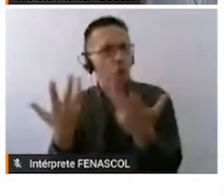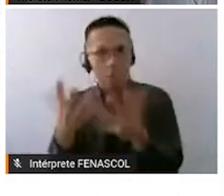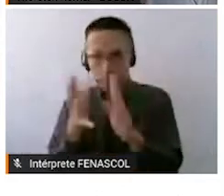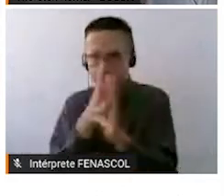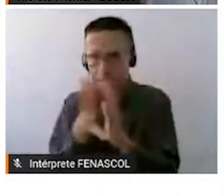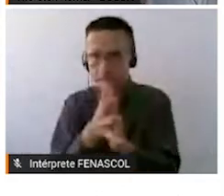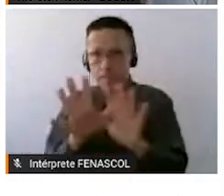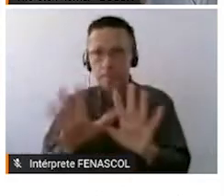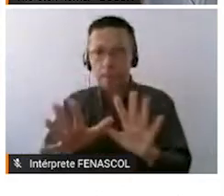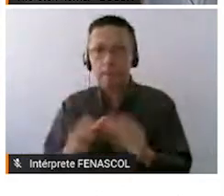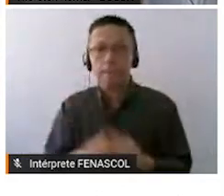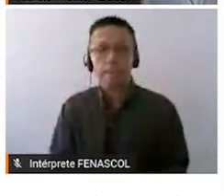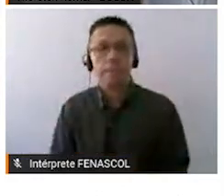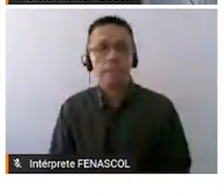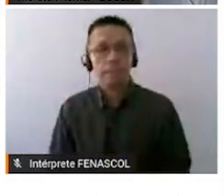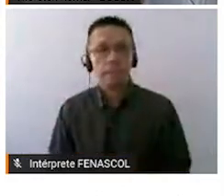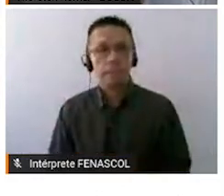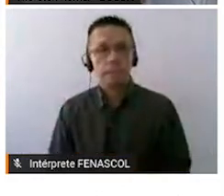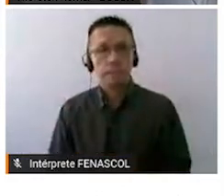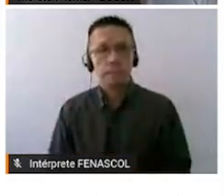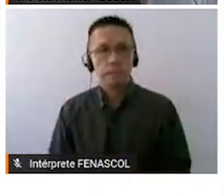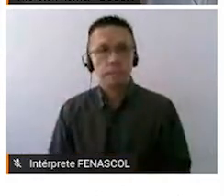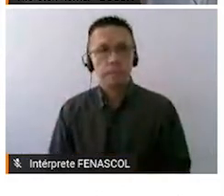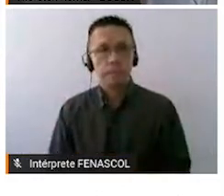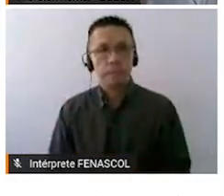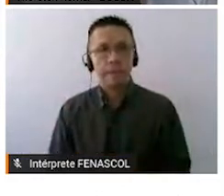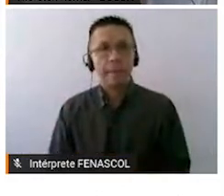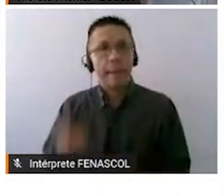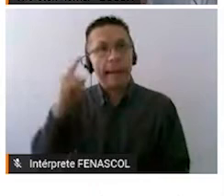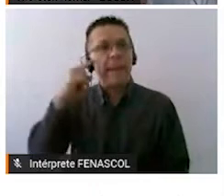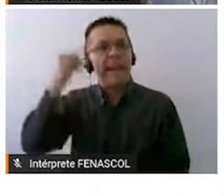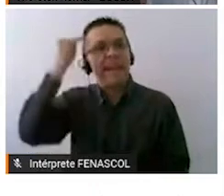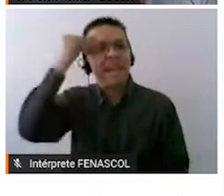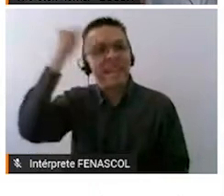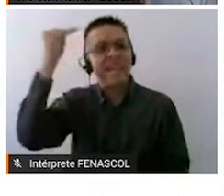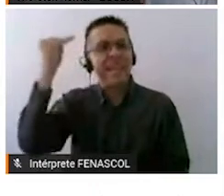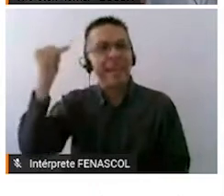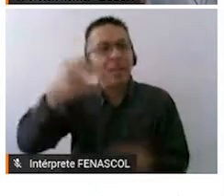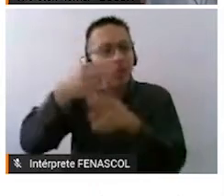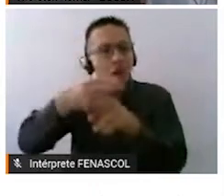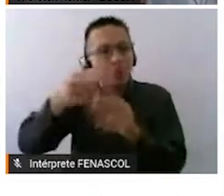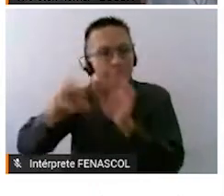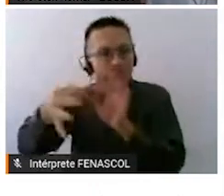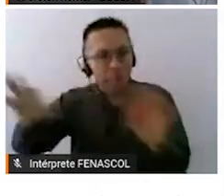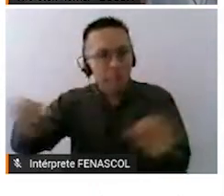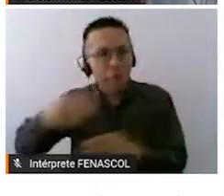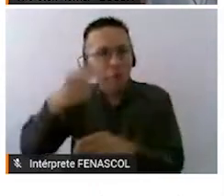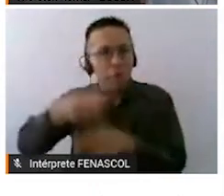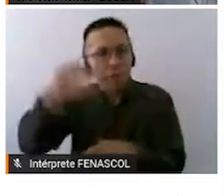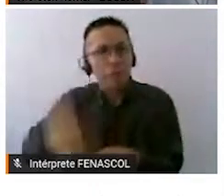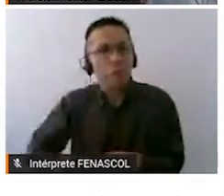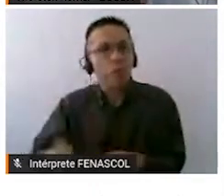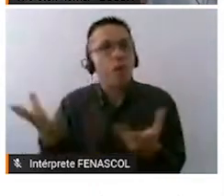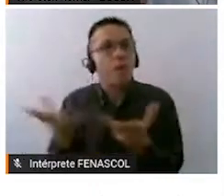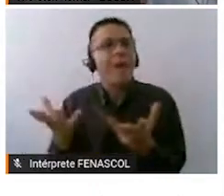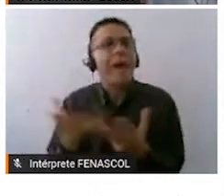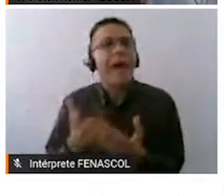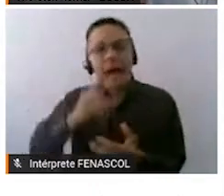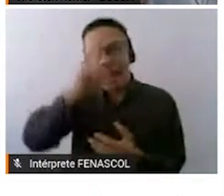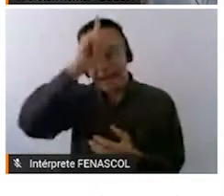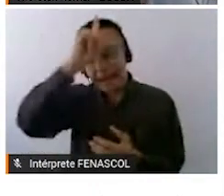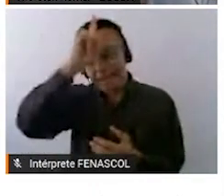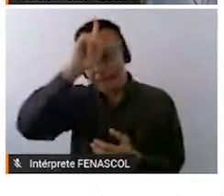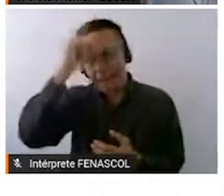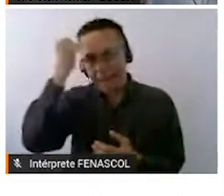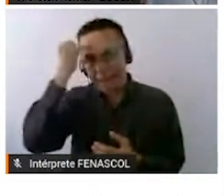que es un término acuñado en Alemania. O sea, es Made in Germany 100%. Se presentó